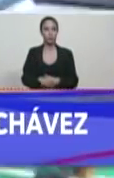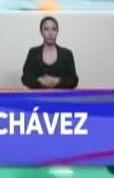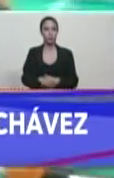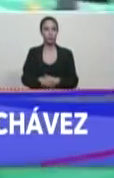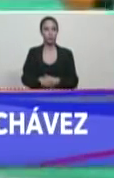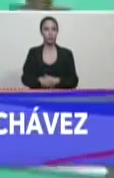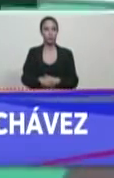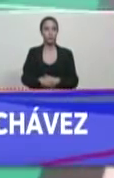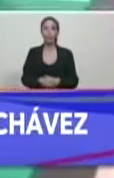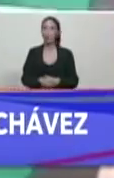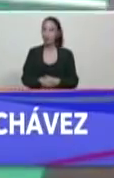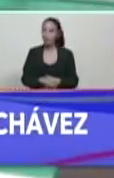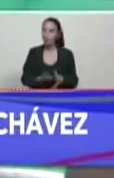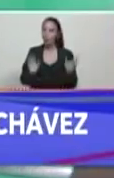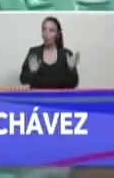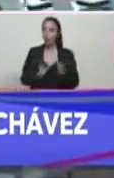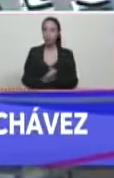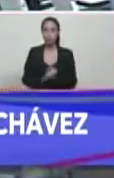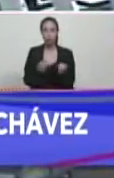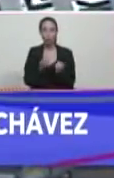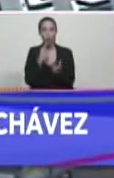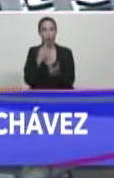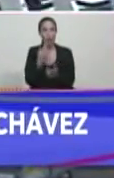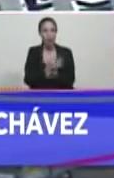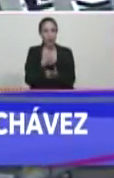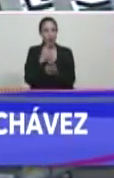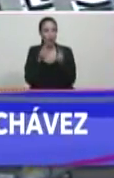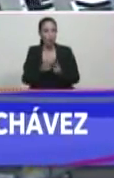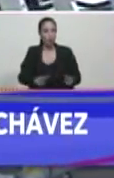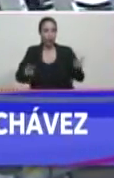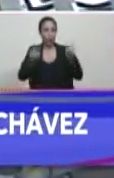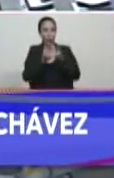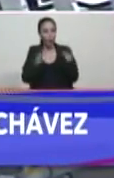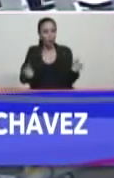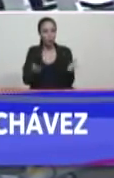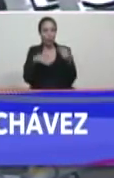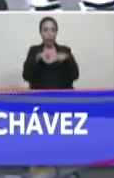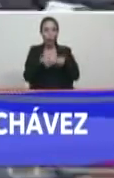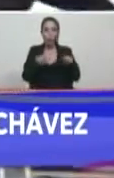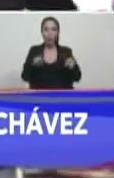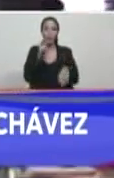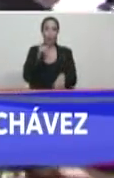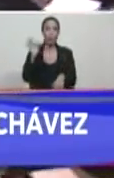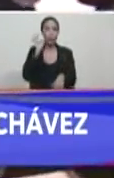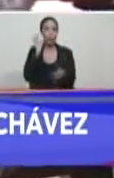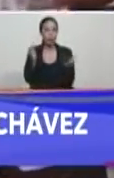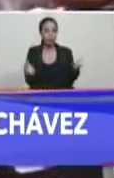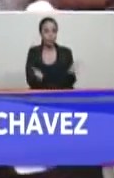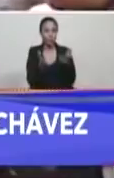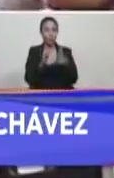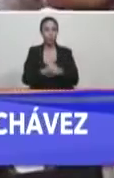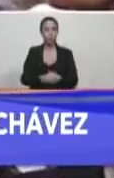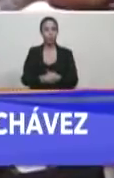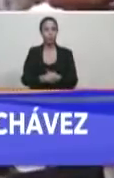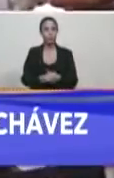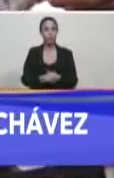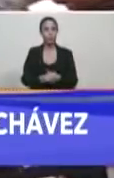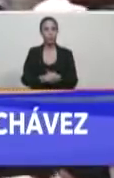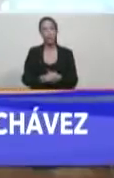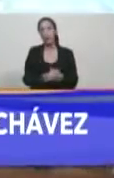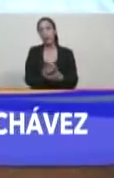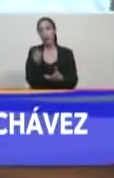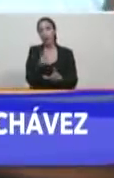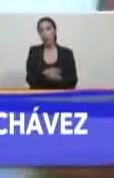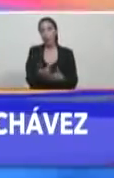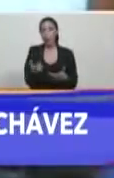Vida, nos permitirá profundizar la formación en valores para nuestros niños, niñas y adolescentes, al igual que involucrar a